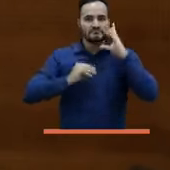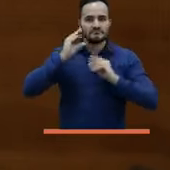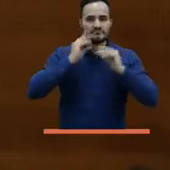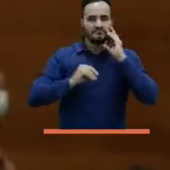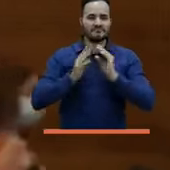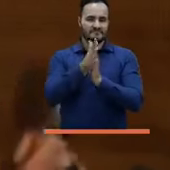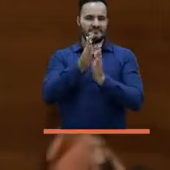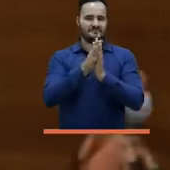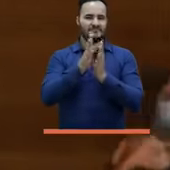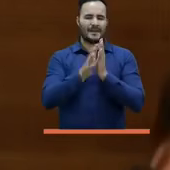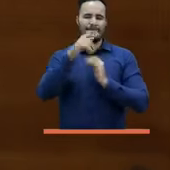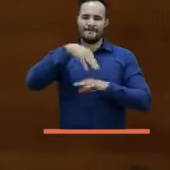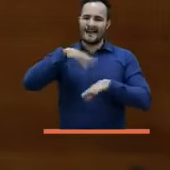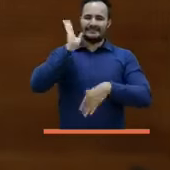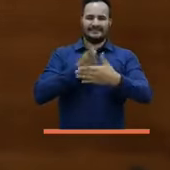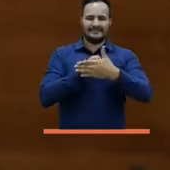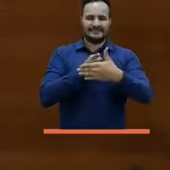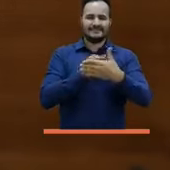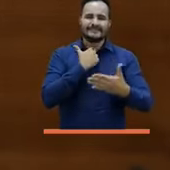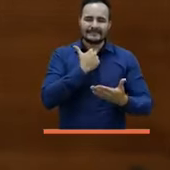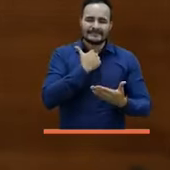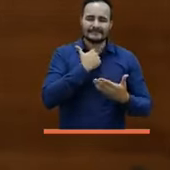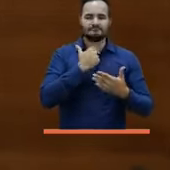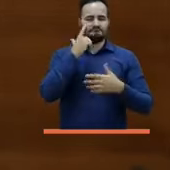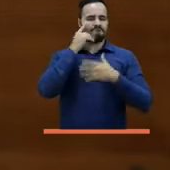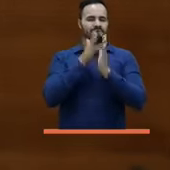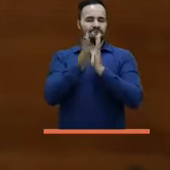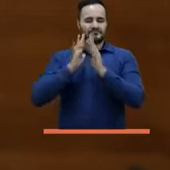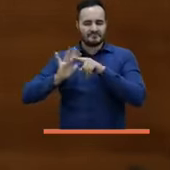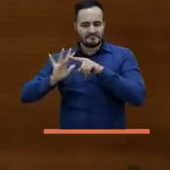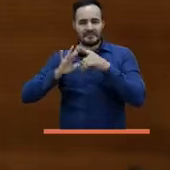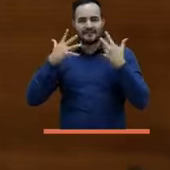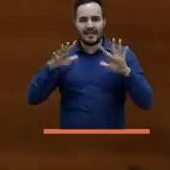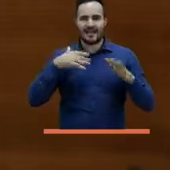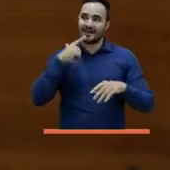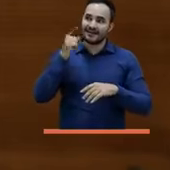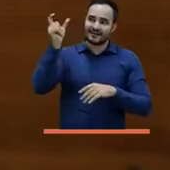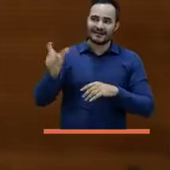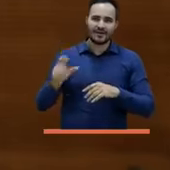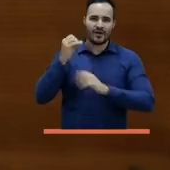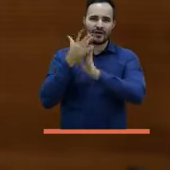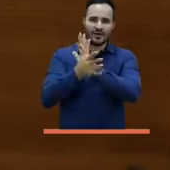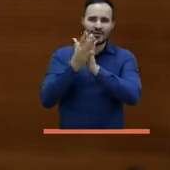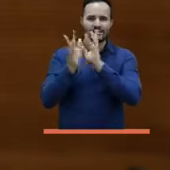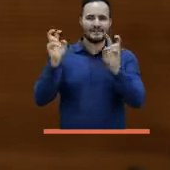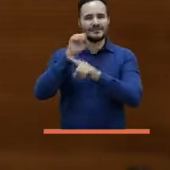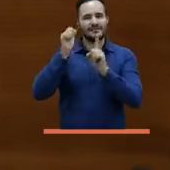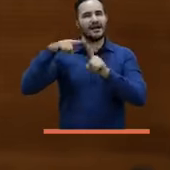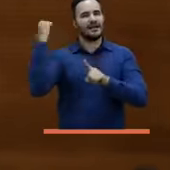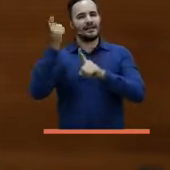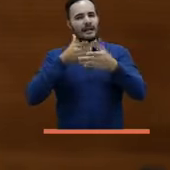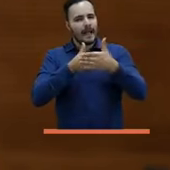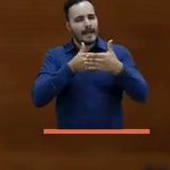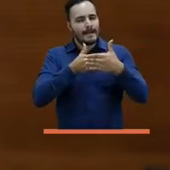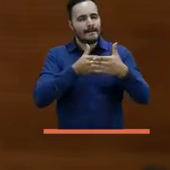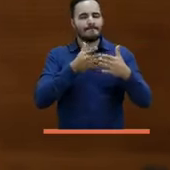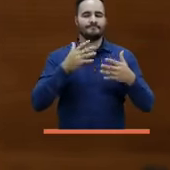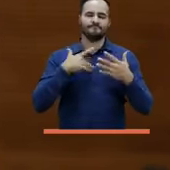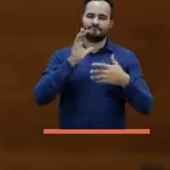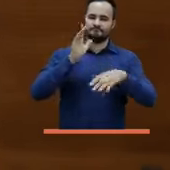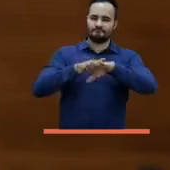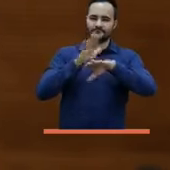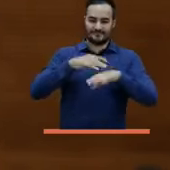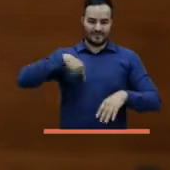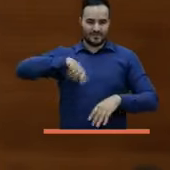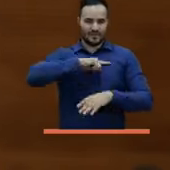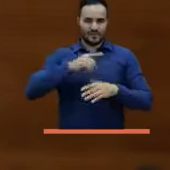barreras de acuerdo con el compañero cuando nos cuenta sobre barrera social pero también desde empleo nosotros hemos identificado una